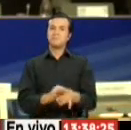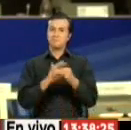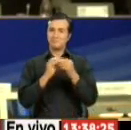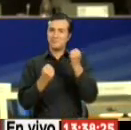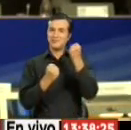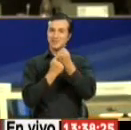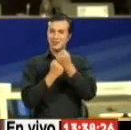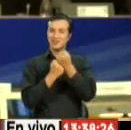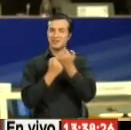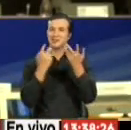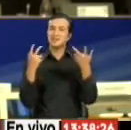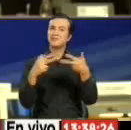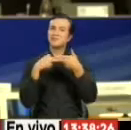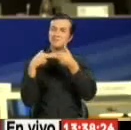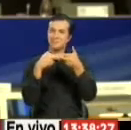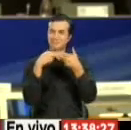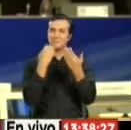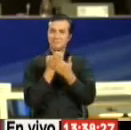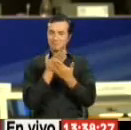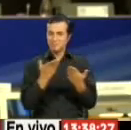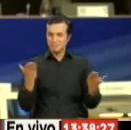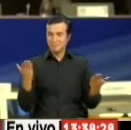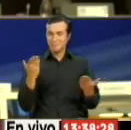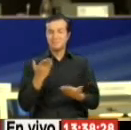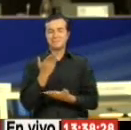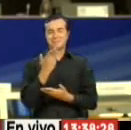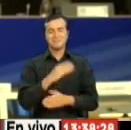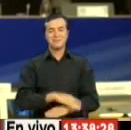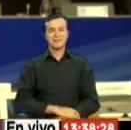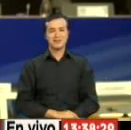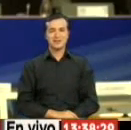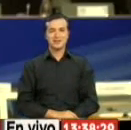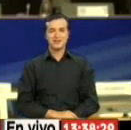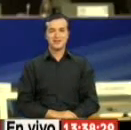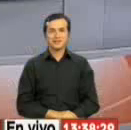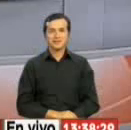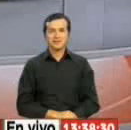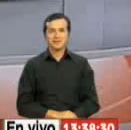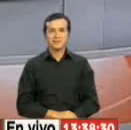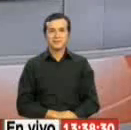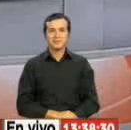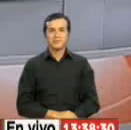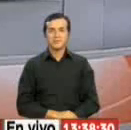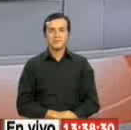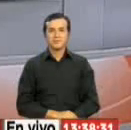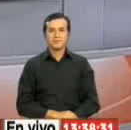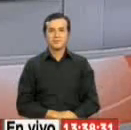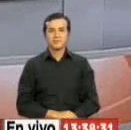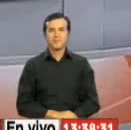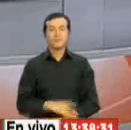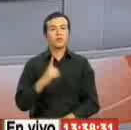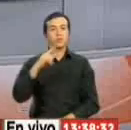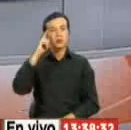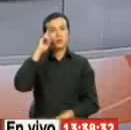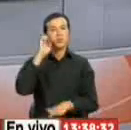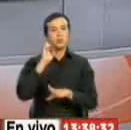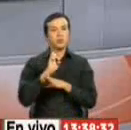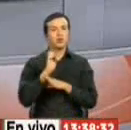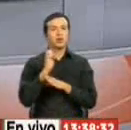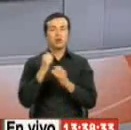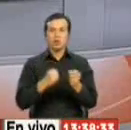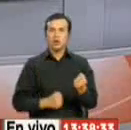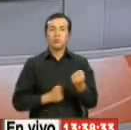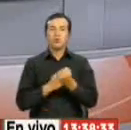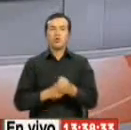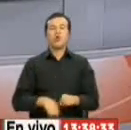fortalecer relaciones económicas una información para ecuador tv el gobierno ecuatoriano logra el apoyo